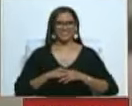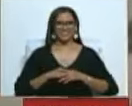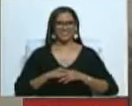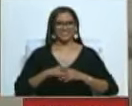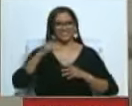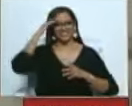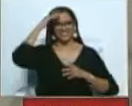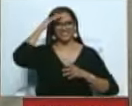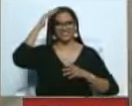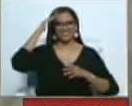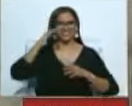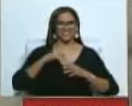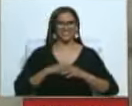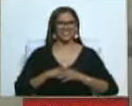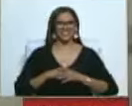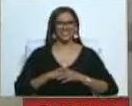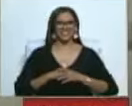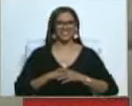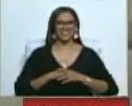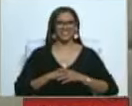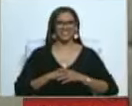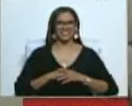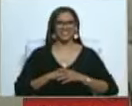Saluda, pues.